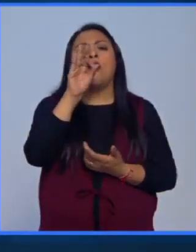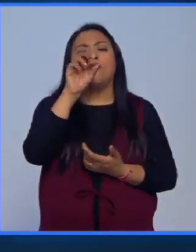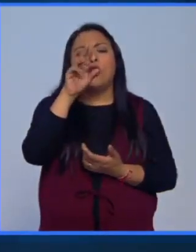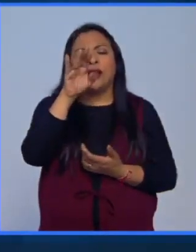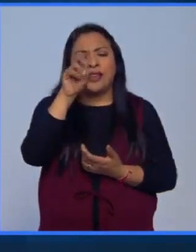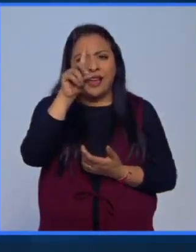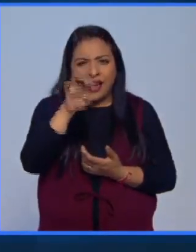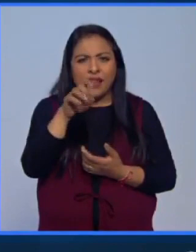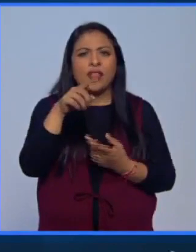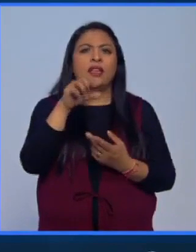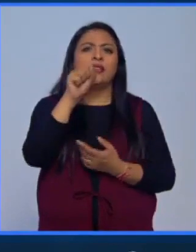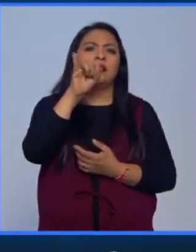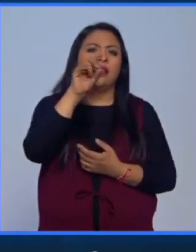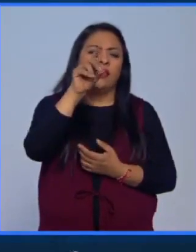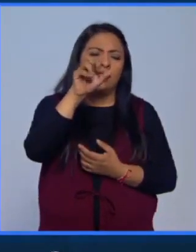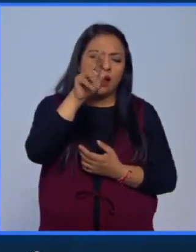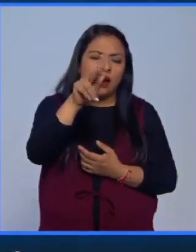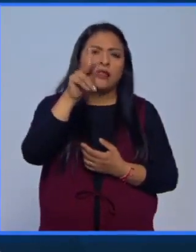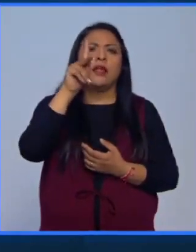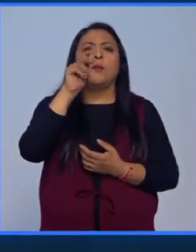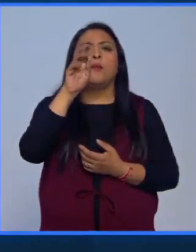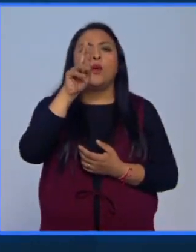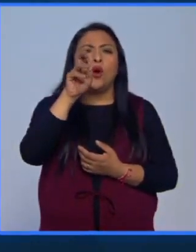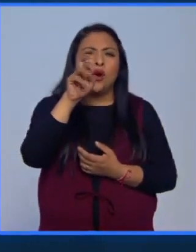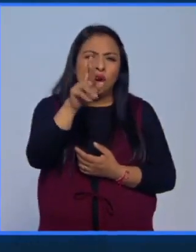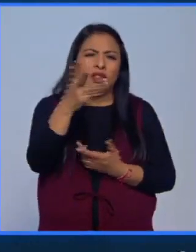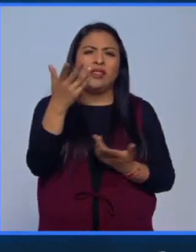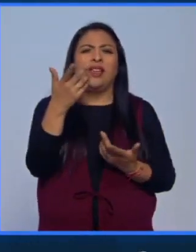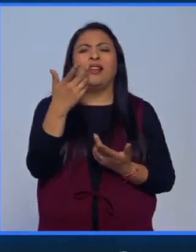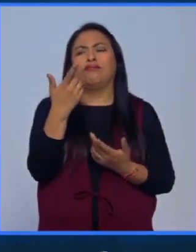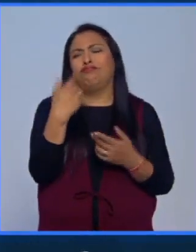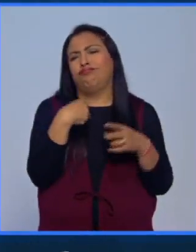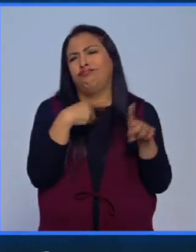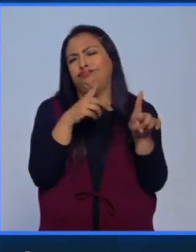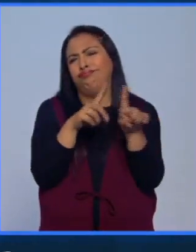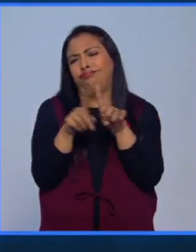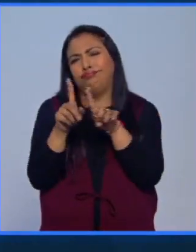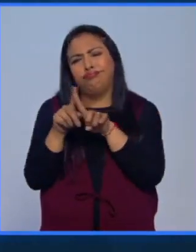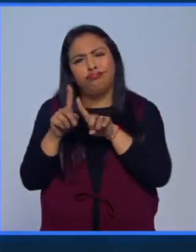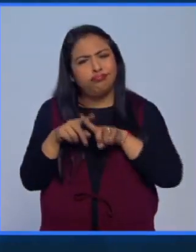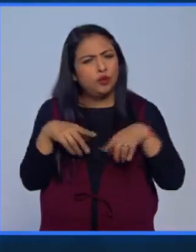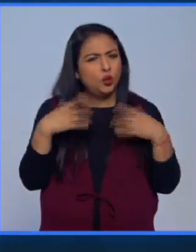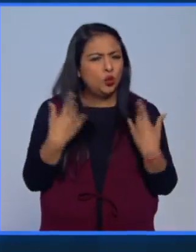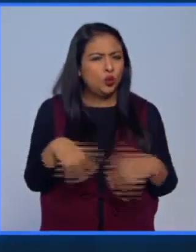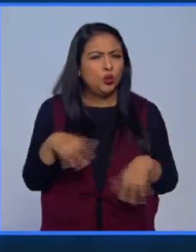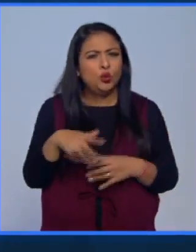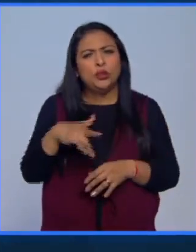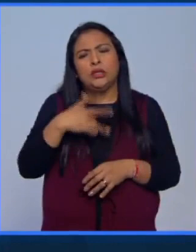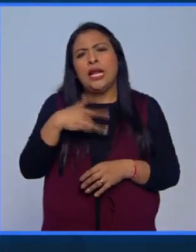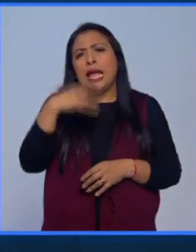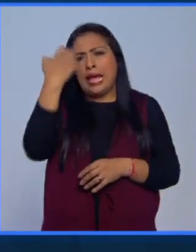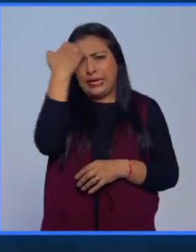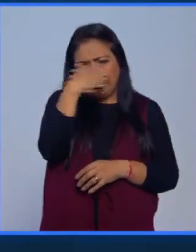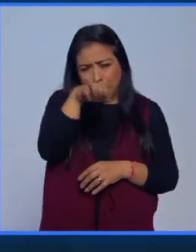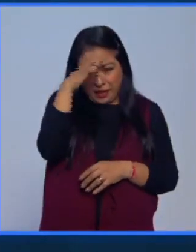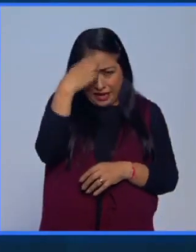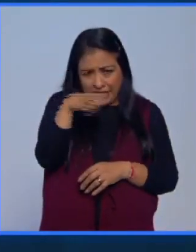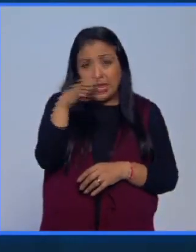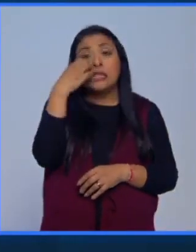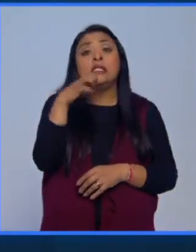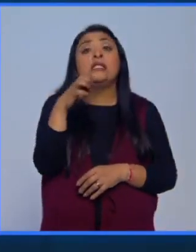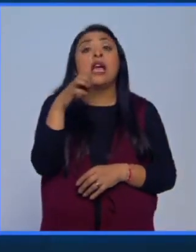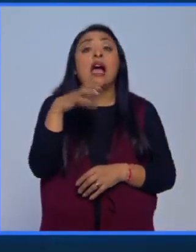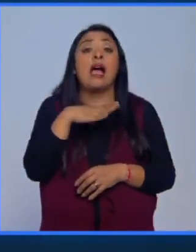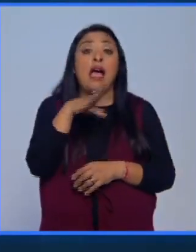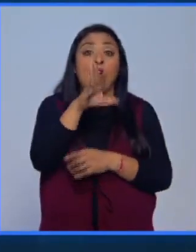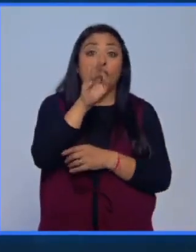Lafourcade, Siddhartha, Porter, Sonido Gallo Negro, pues nos ha parecido una experiencia que además, tanto a